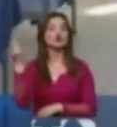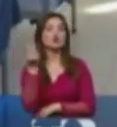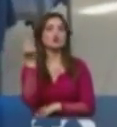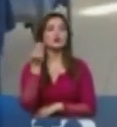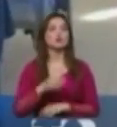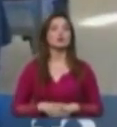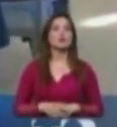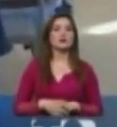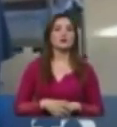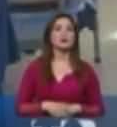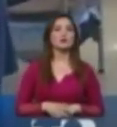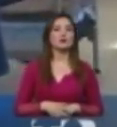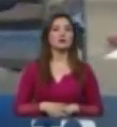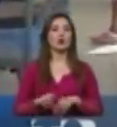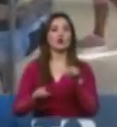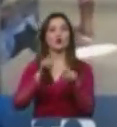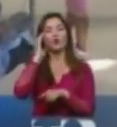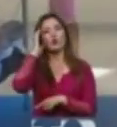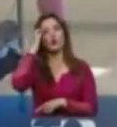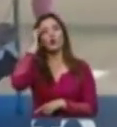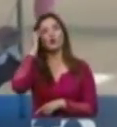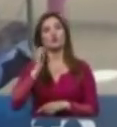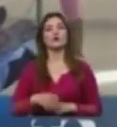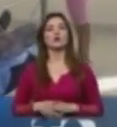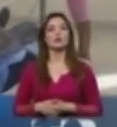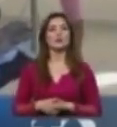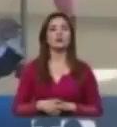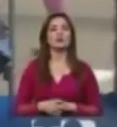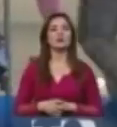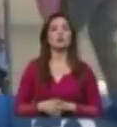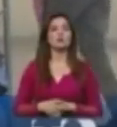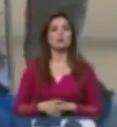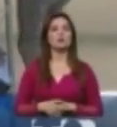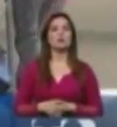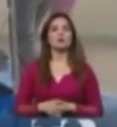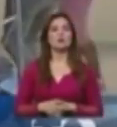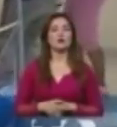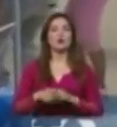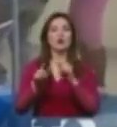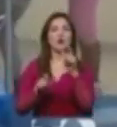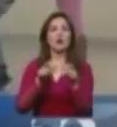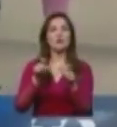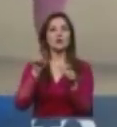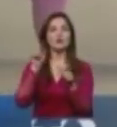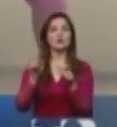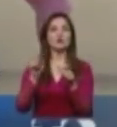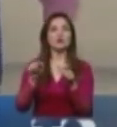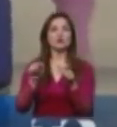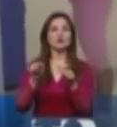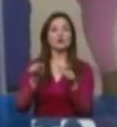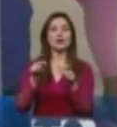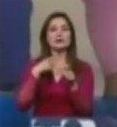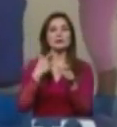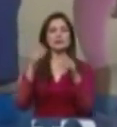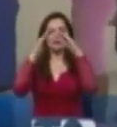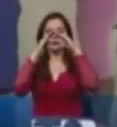que preocupa y lo que veíamos en los reportajes de nuestro compañero Paul es que hay personas que no quisieron reubicarse en los albergues. ¿Qué se va a hacer con